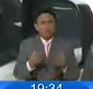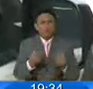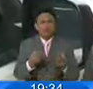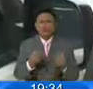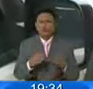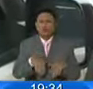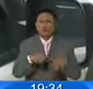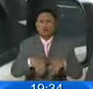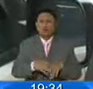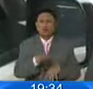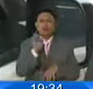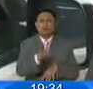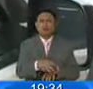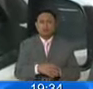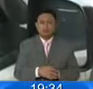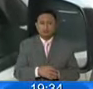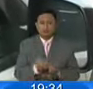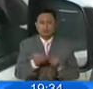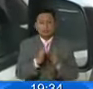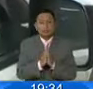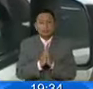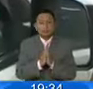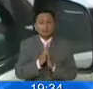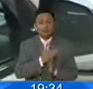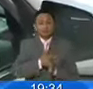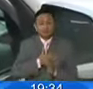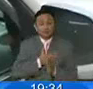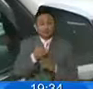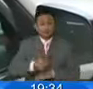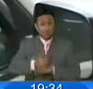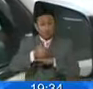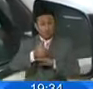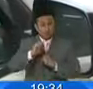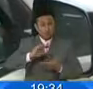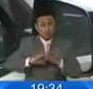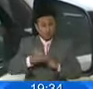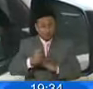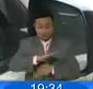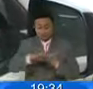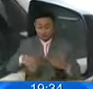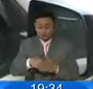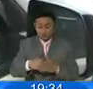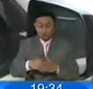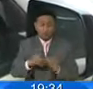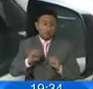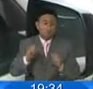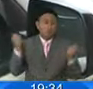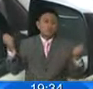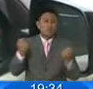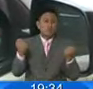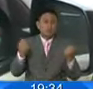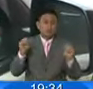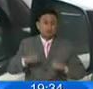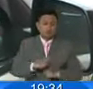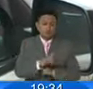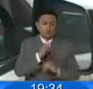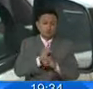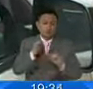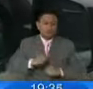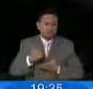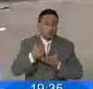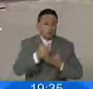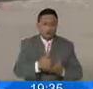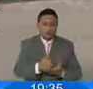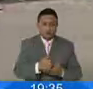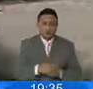perrito abandonado, entonces sí quisiéramos hacer un llamado a la comunidad y a alguna fundación o alguna institución que nos pueda ayudar con